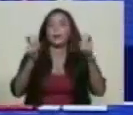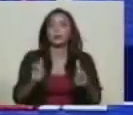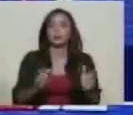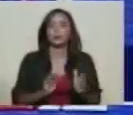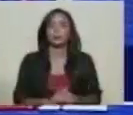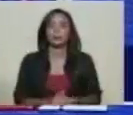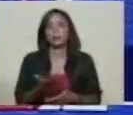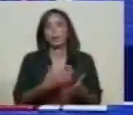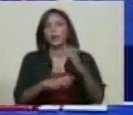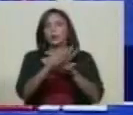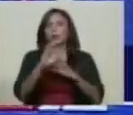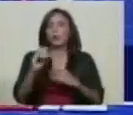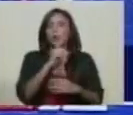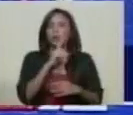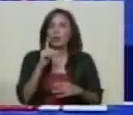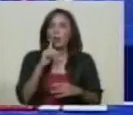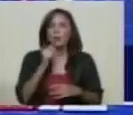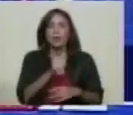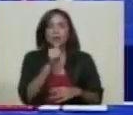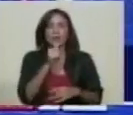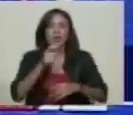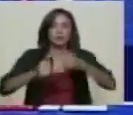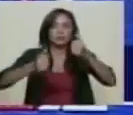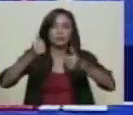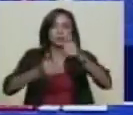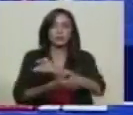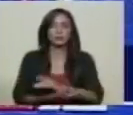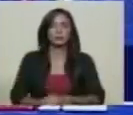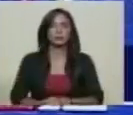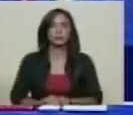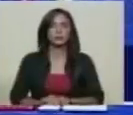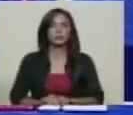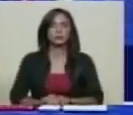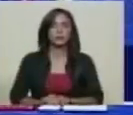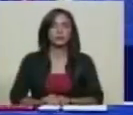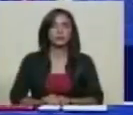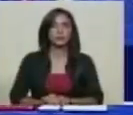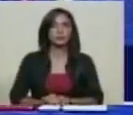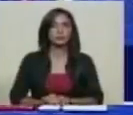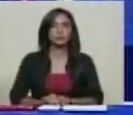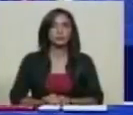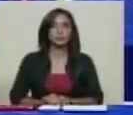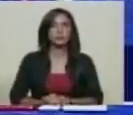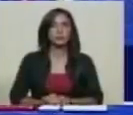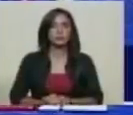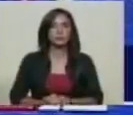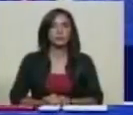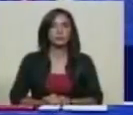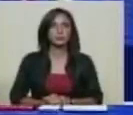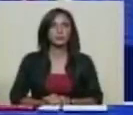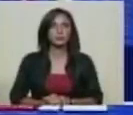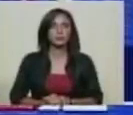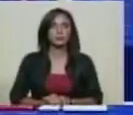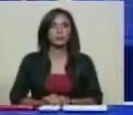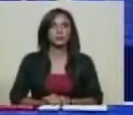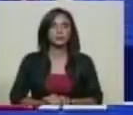50 nombres, y también pedí nombres